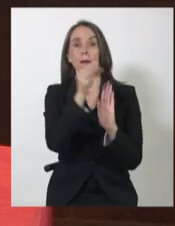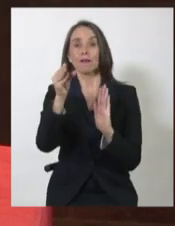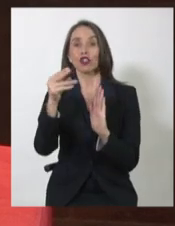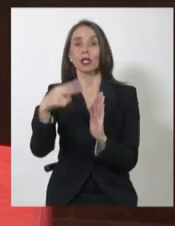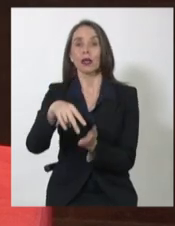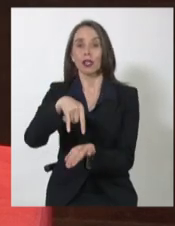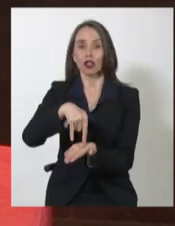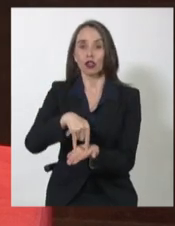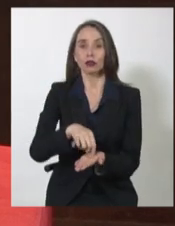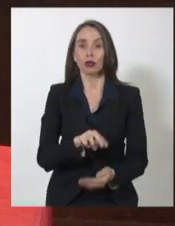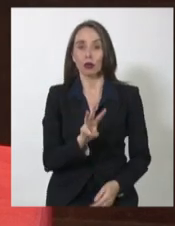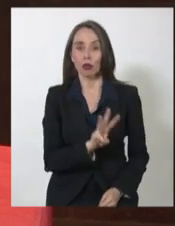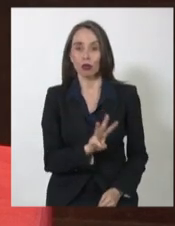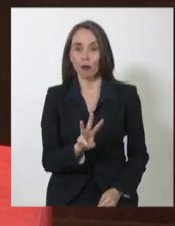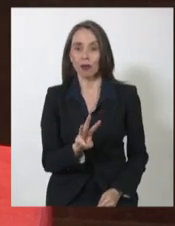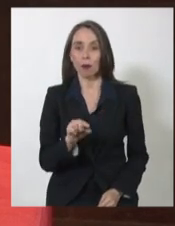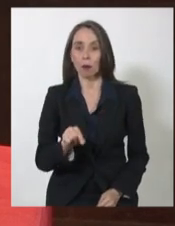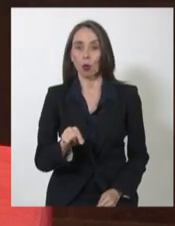Nacional,